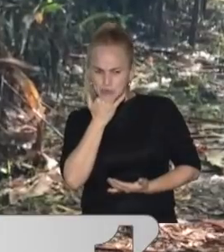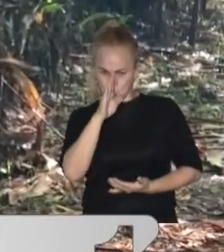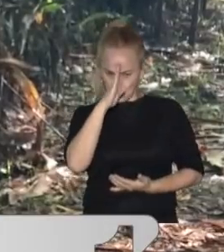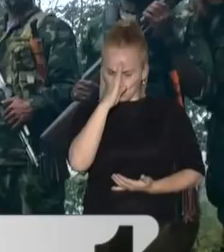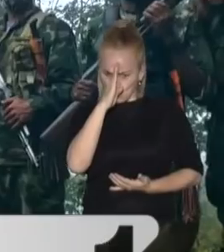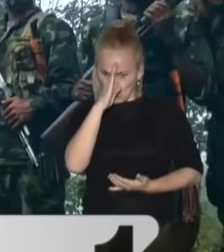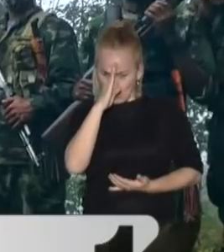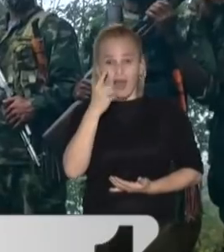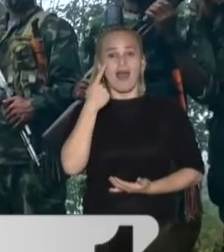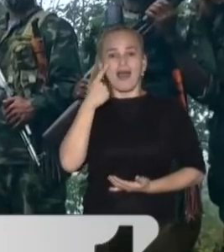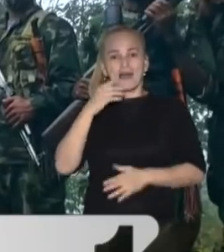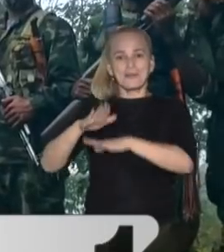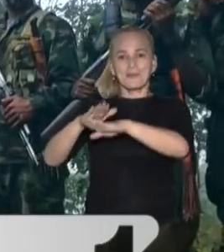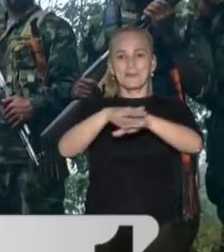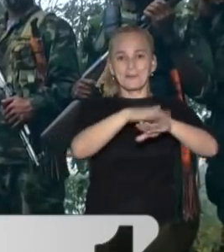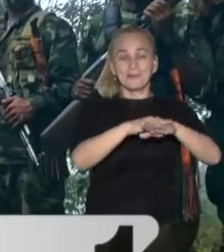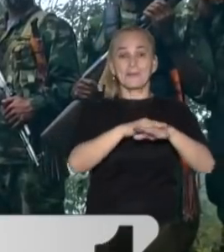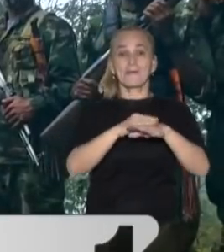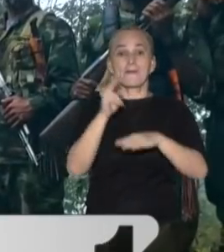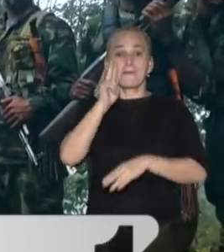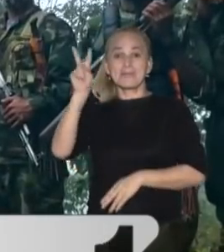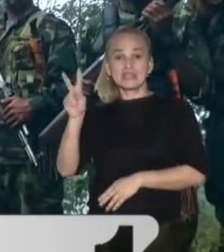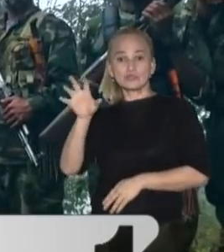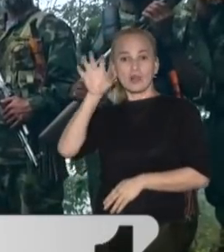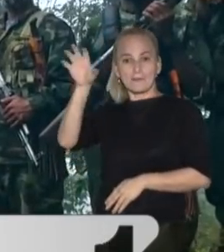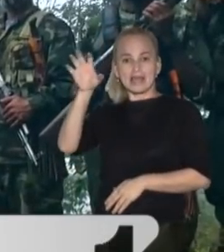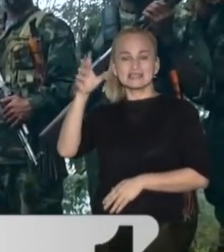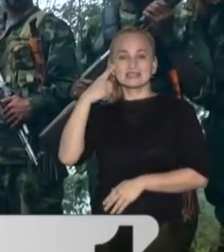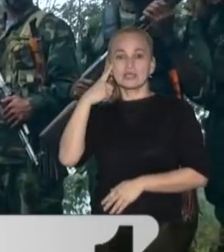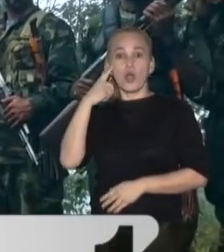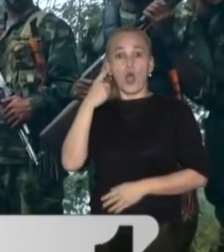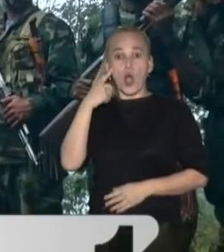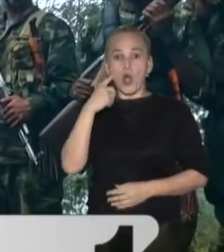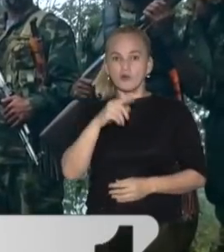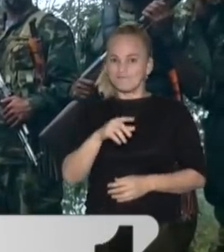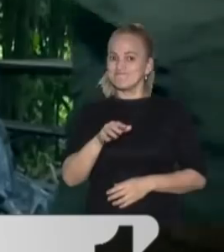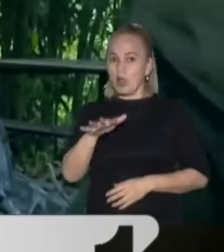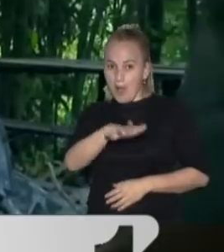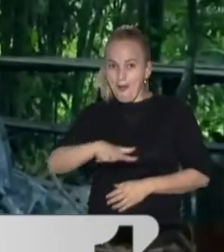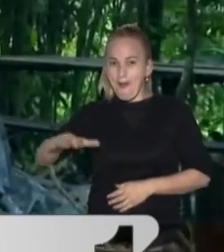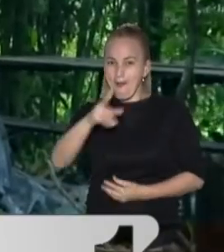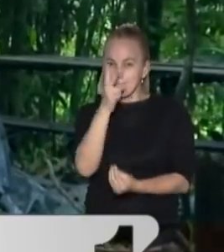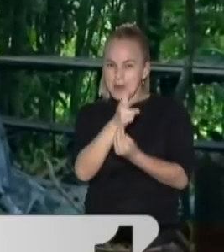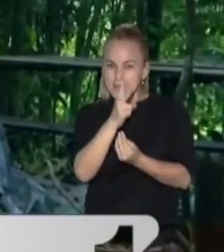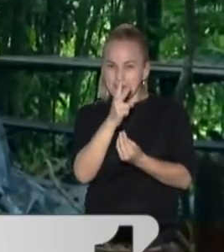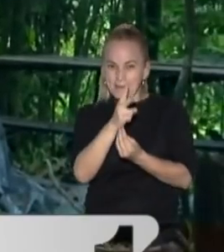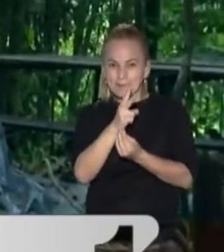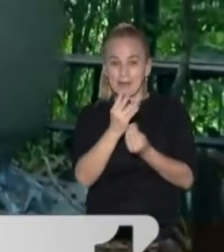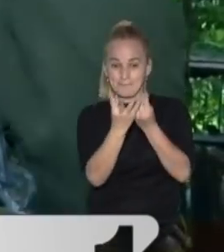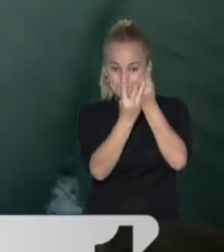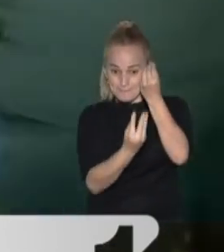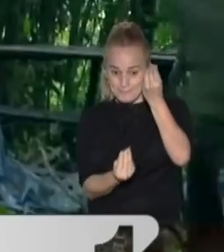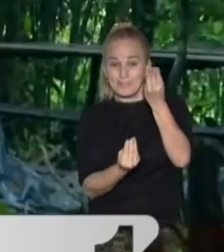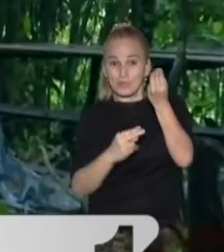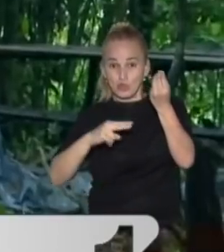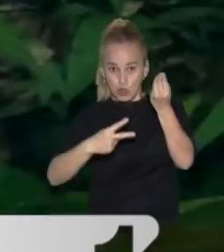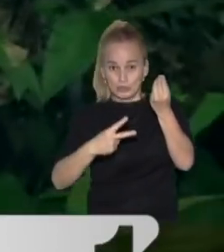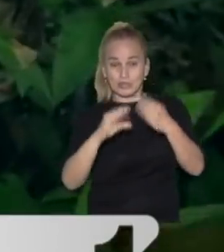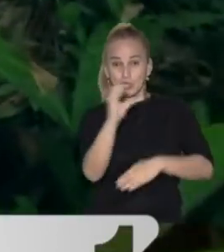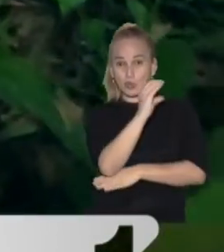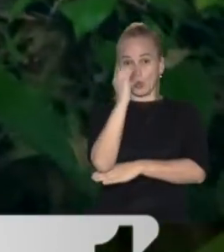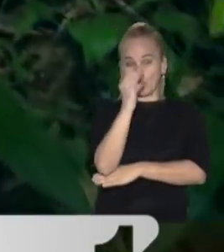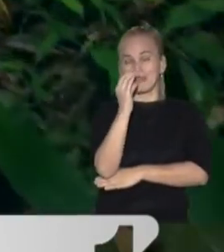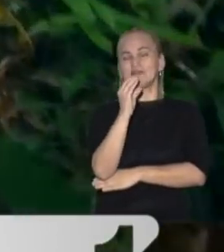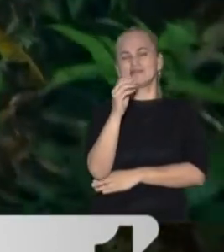último pronunciamiento oficial de Venezuela sobre la presencia de grupos ilegales en ese país. Dos disidencias de las FARC presentes en Colombia y